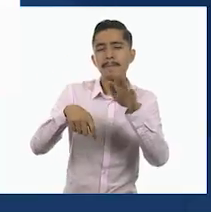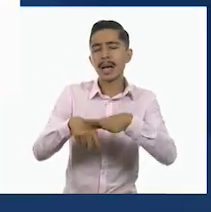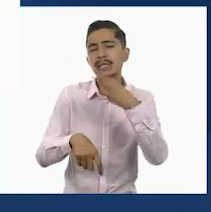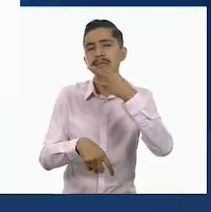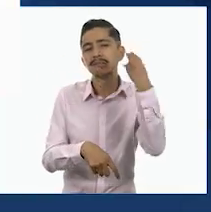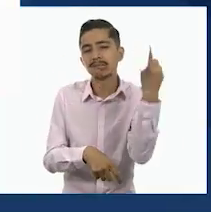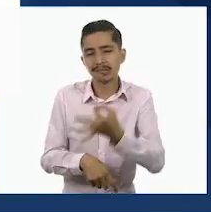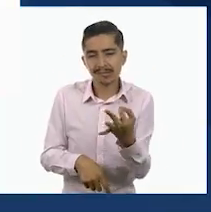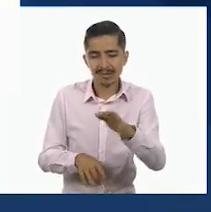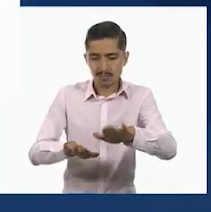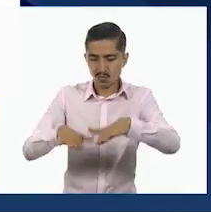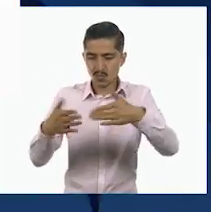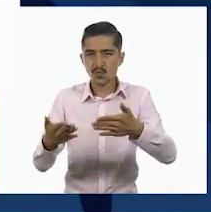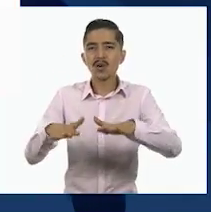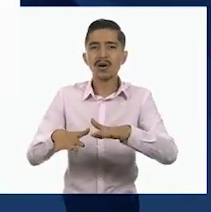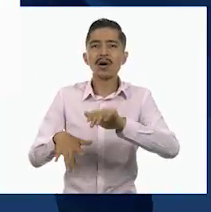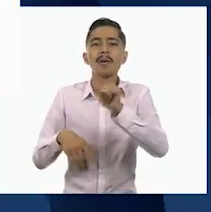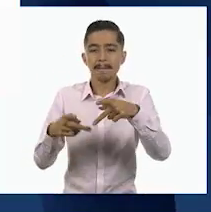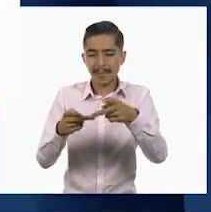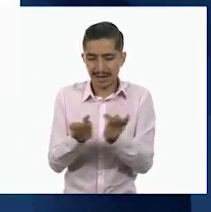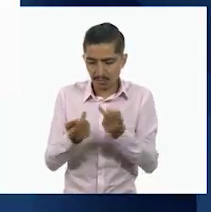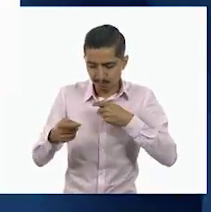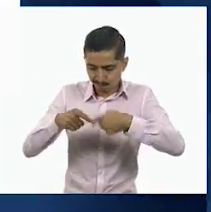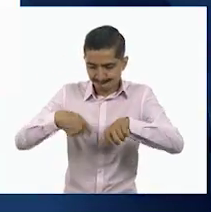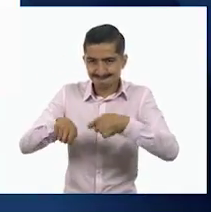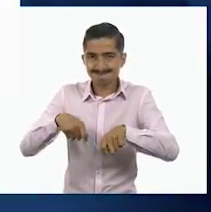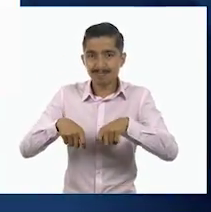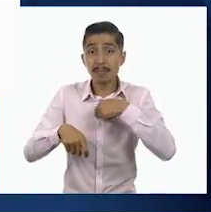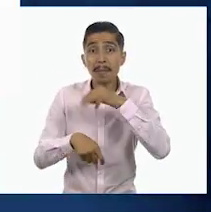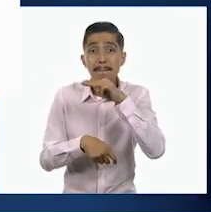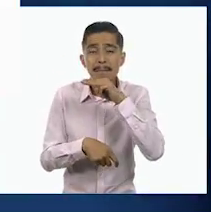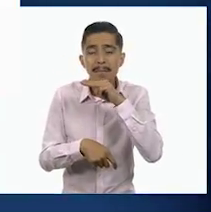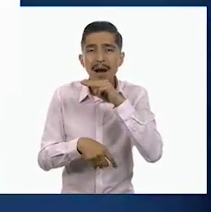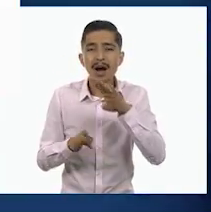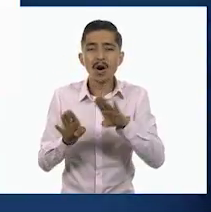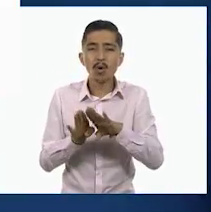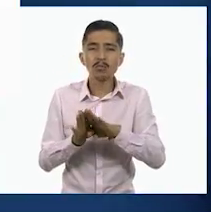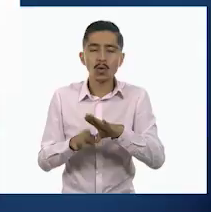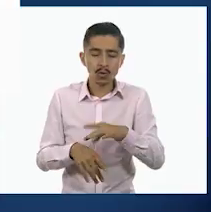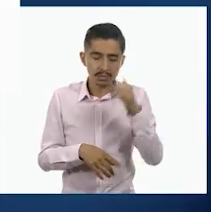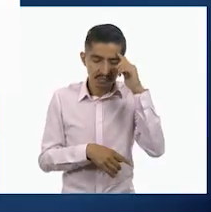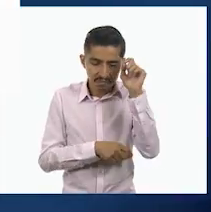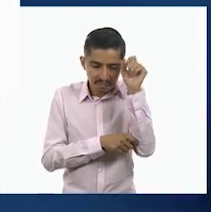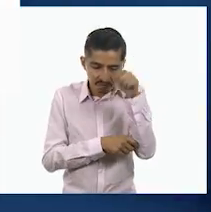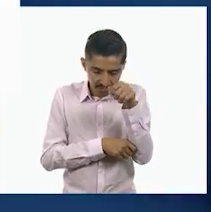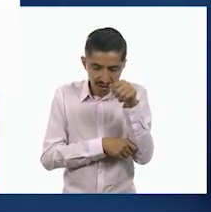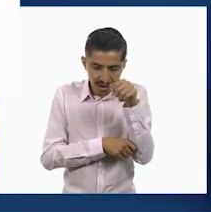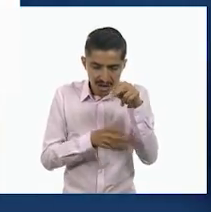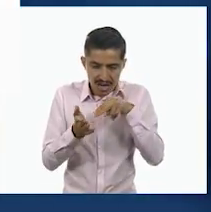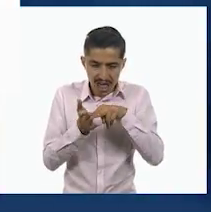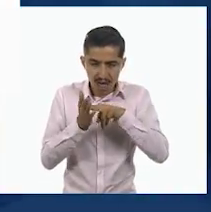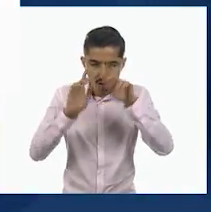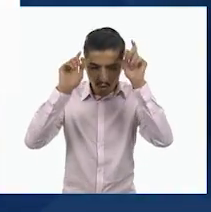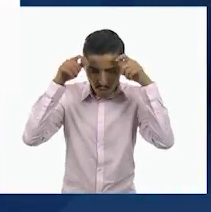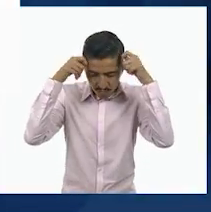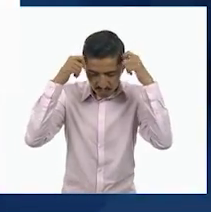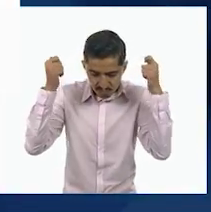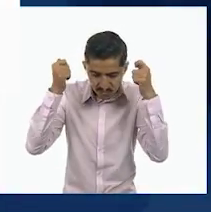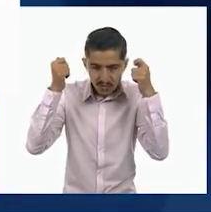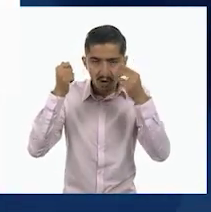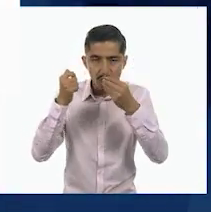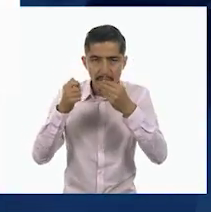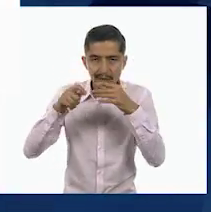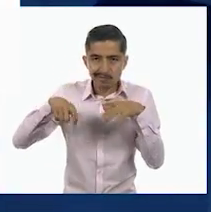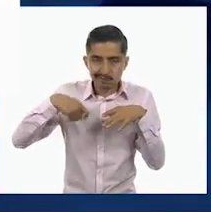en guisar el más rico de los platos. Mi madre, con la cabeza ceñida con un paliacate de seda negro, presidía la